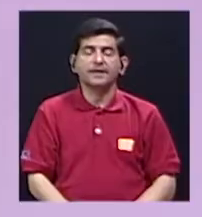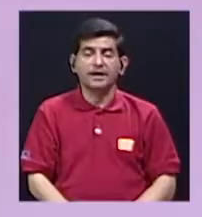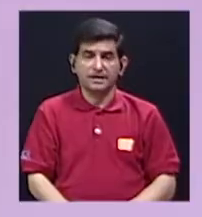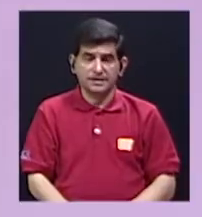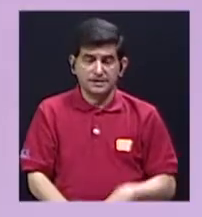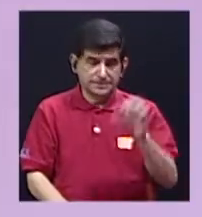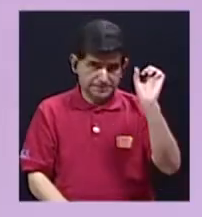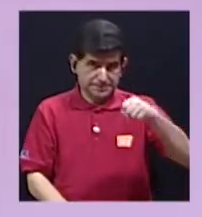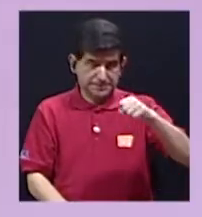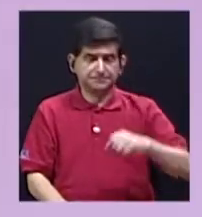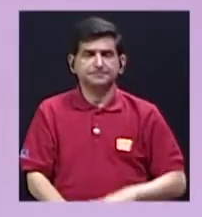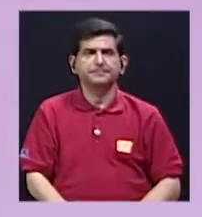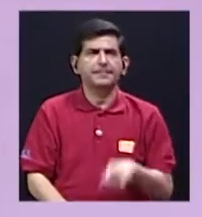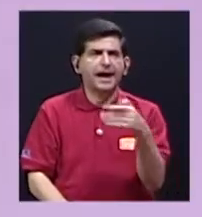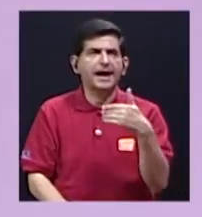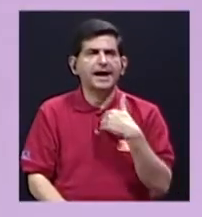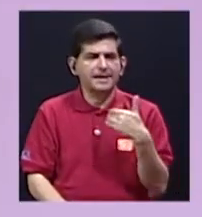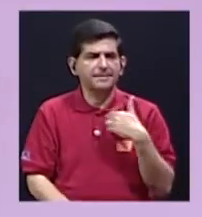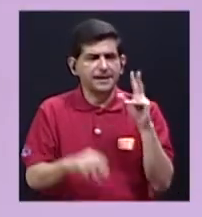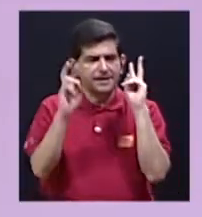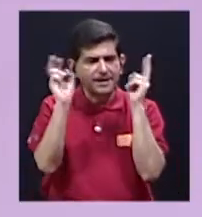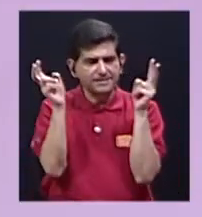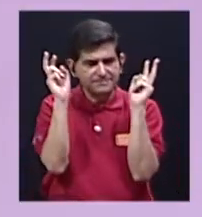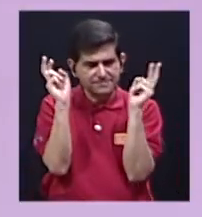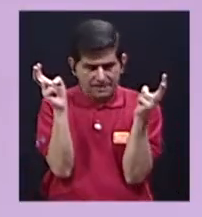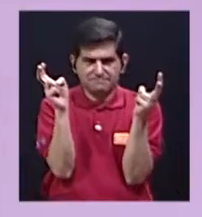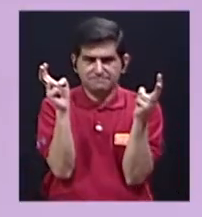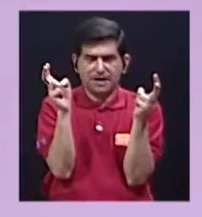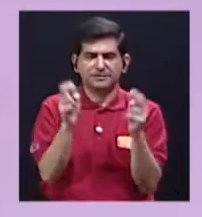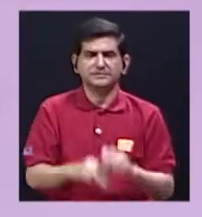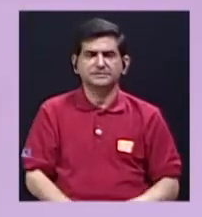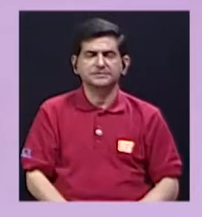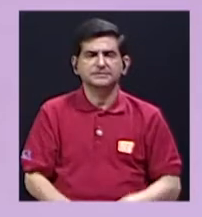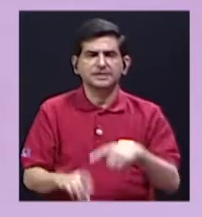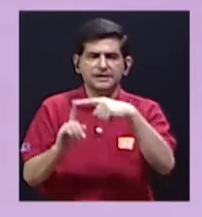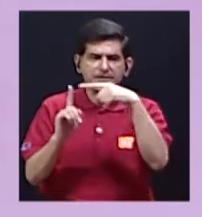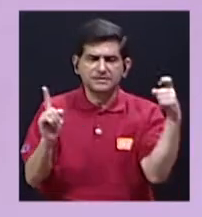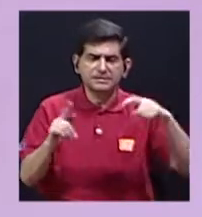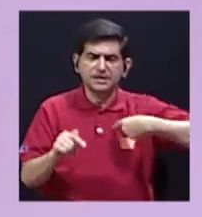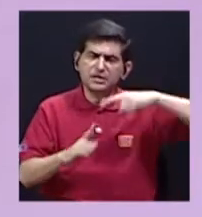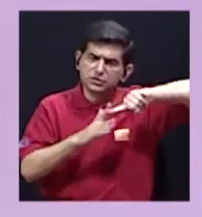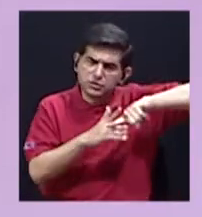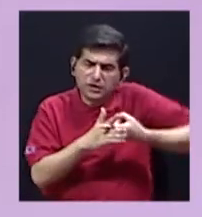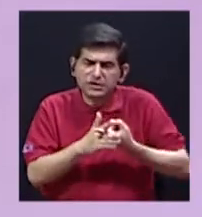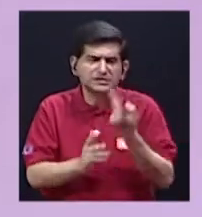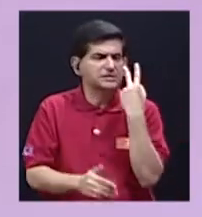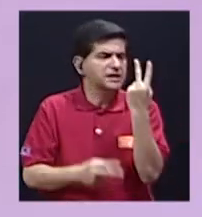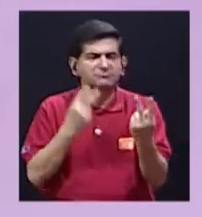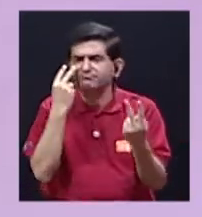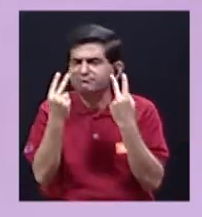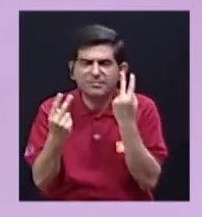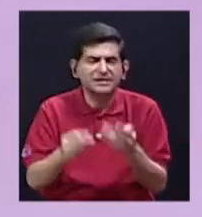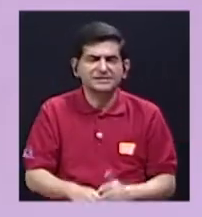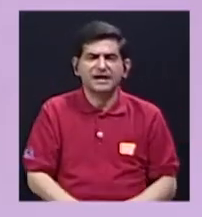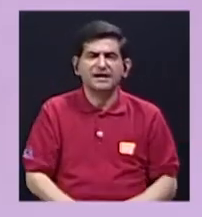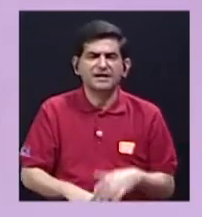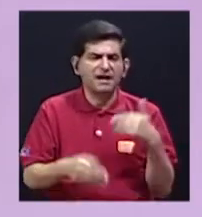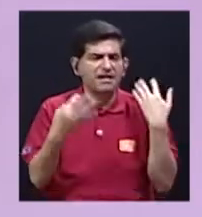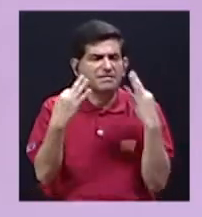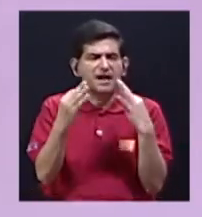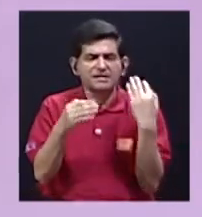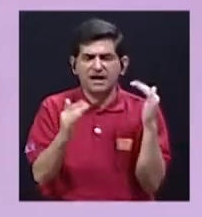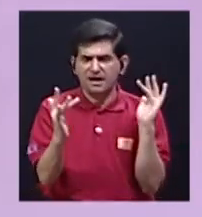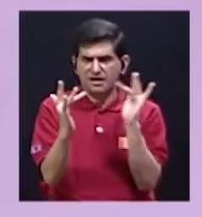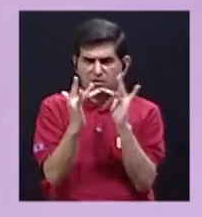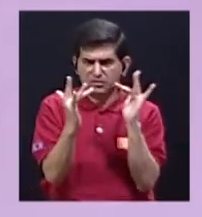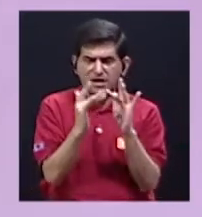hay un hay un tema en el que bueno desde que entré estamos viendo a ver cómo nos acercamos a las